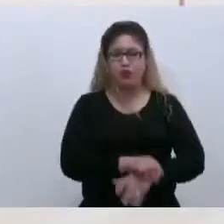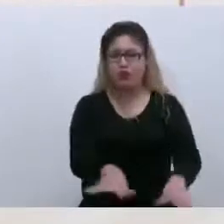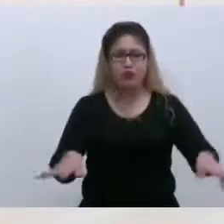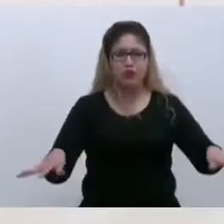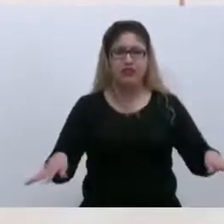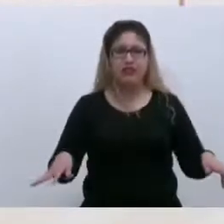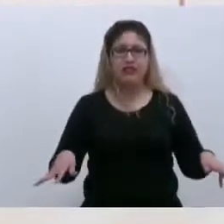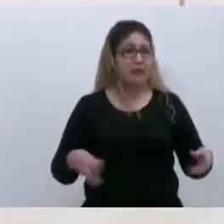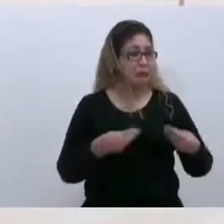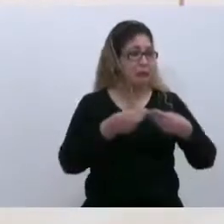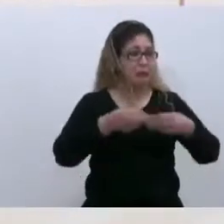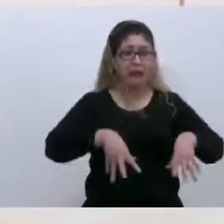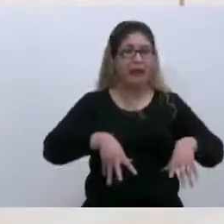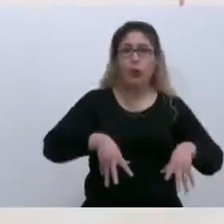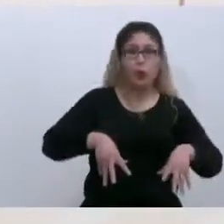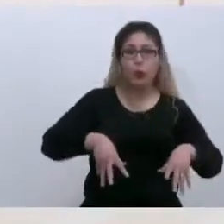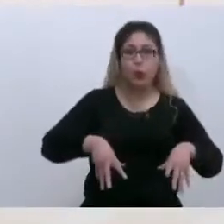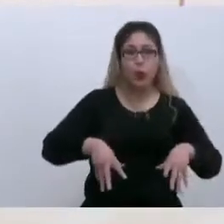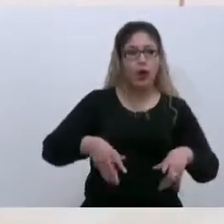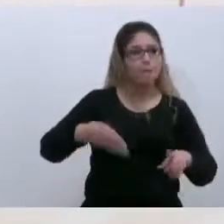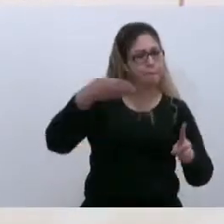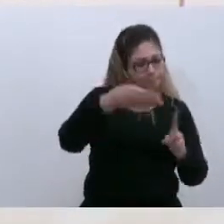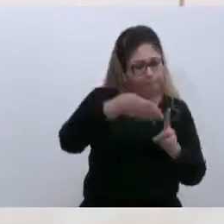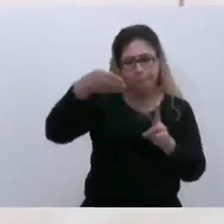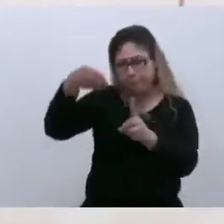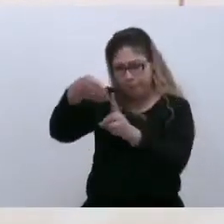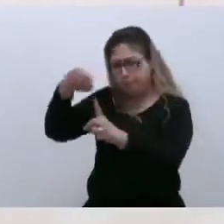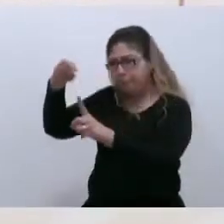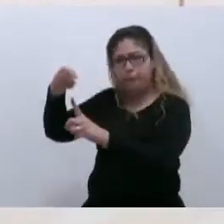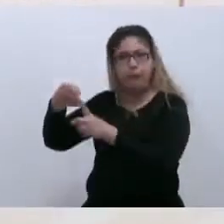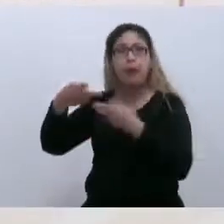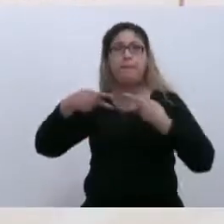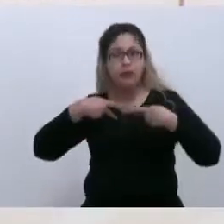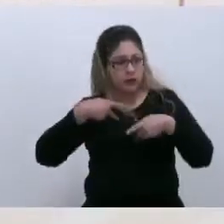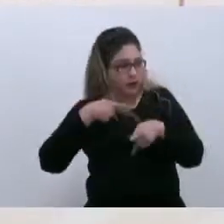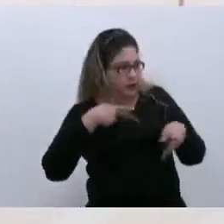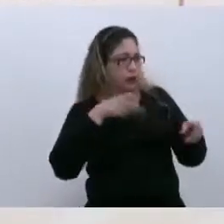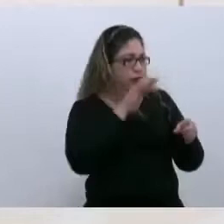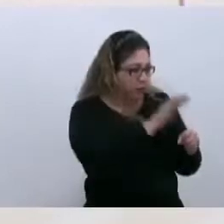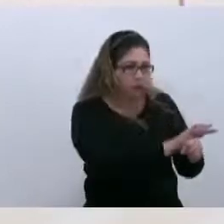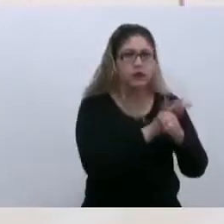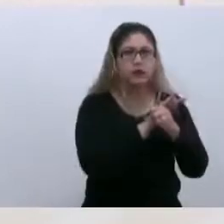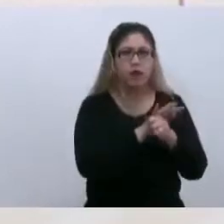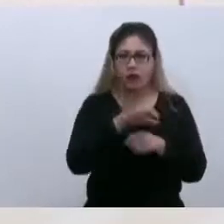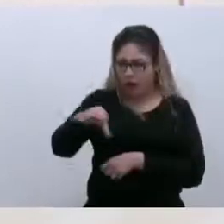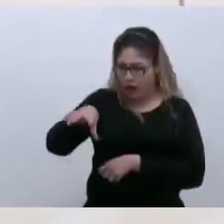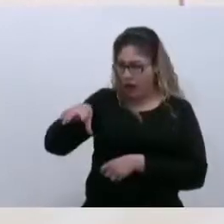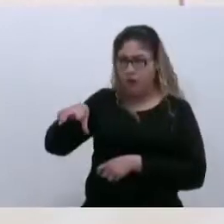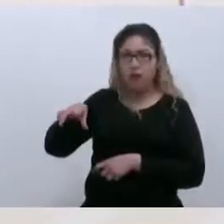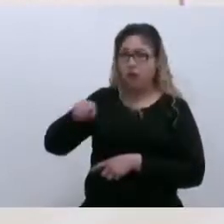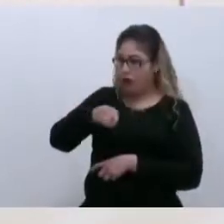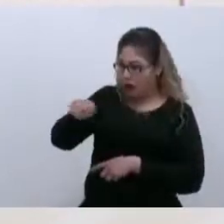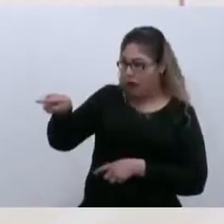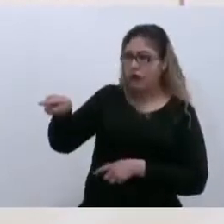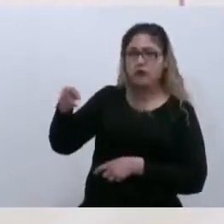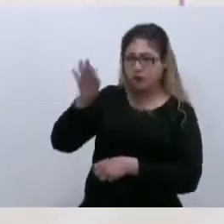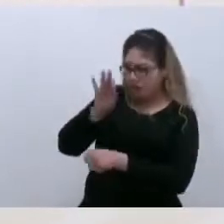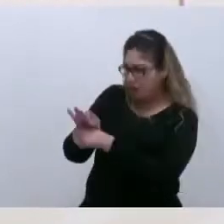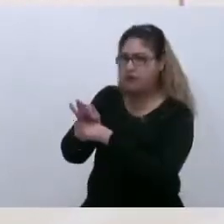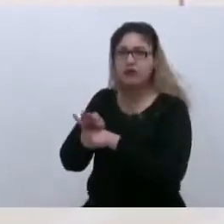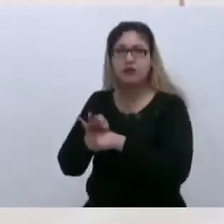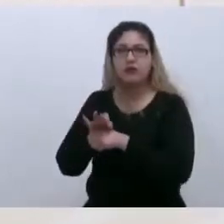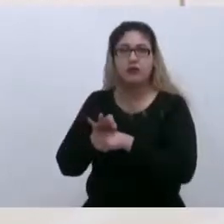utilicen para satisfacer las necesidades del pueblo que tenga La Laguna agua limpia,